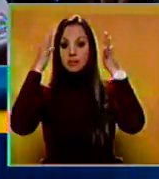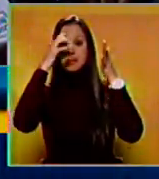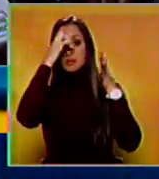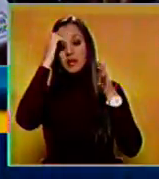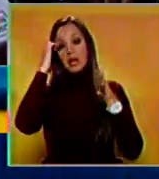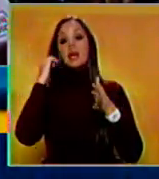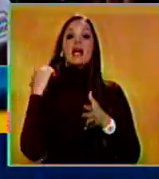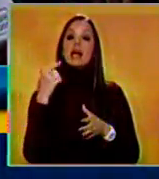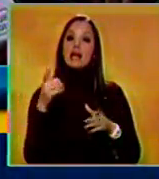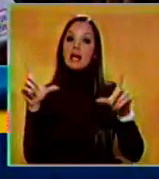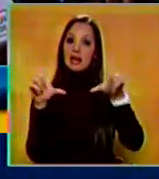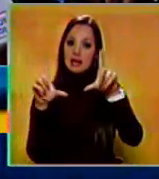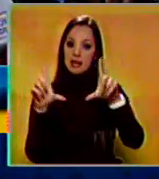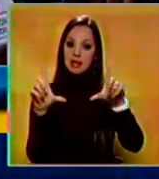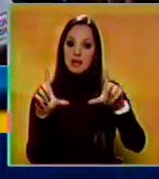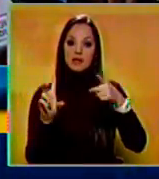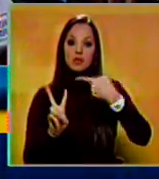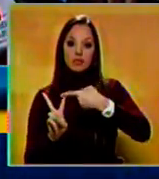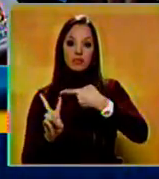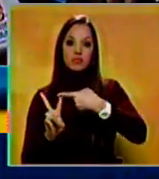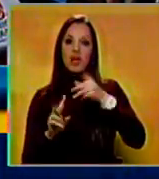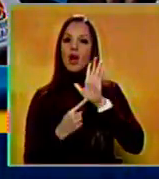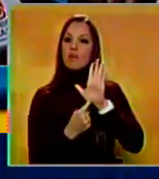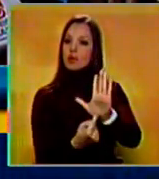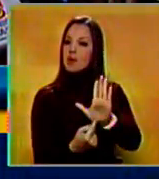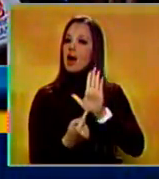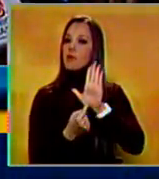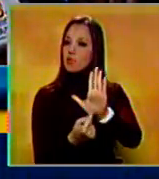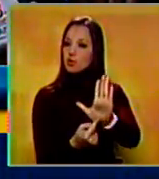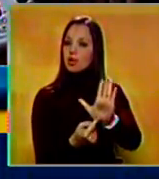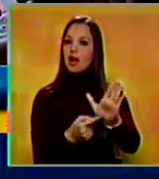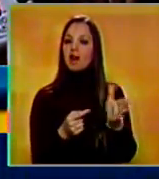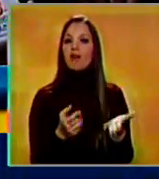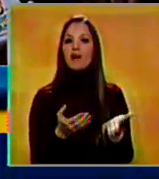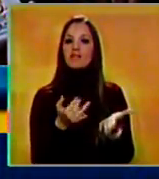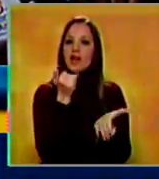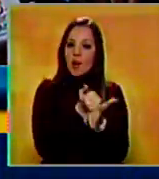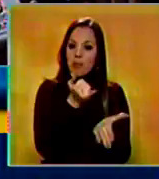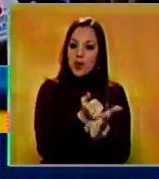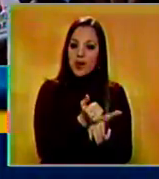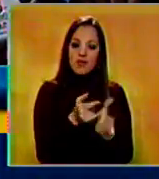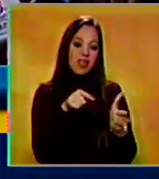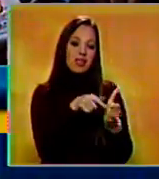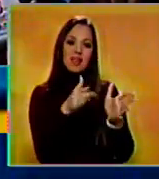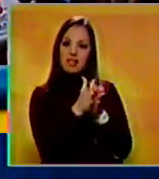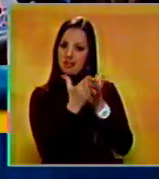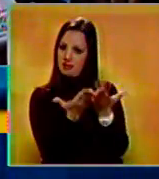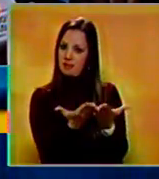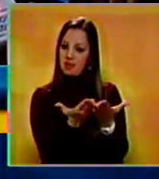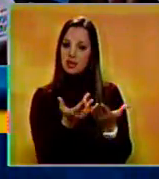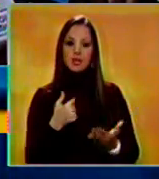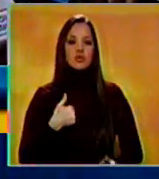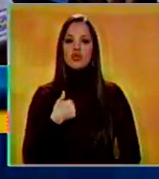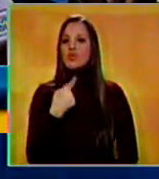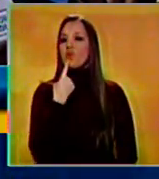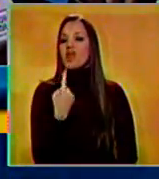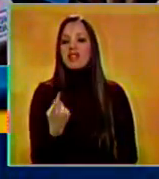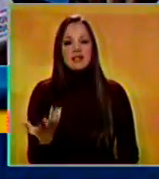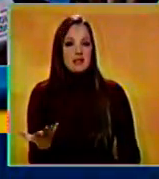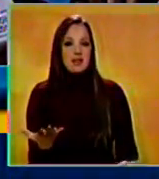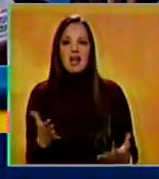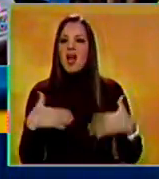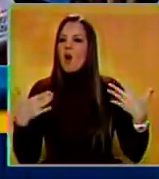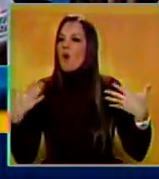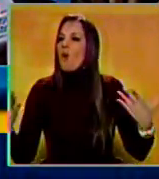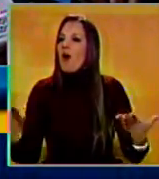transmitiendo una cantidad de evidencias de este expediente. Yo no voy a puntualizar cuáles son